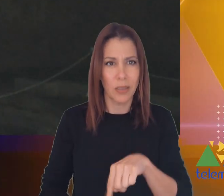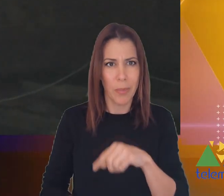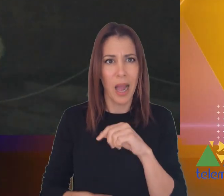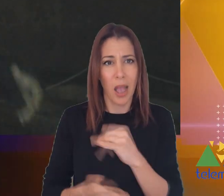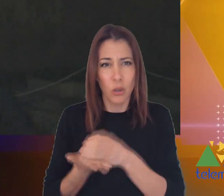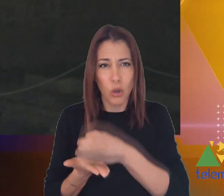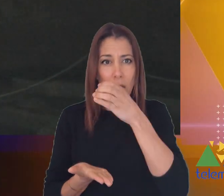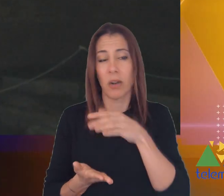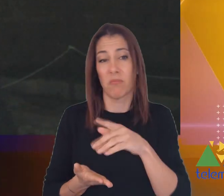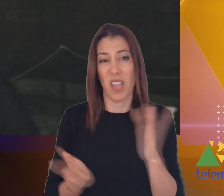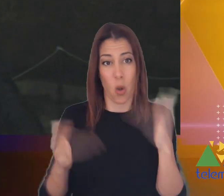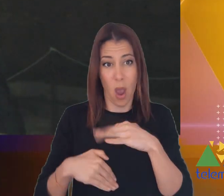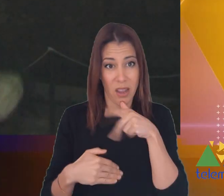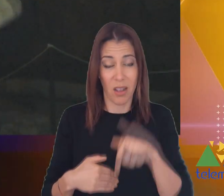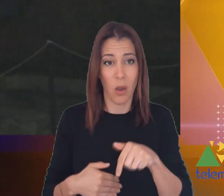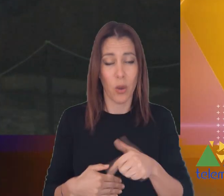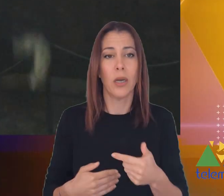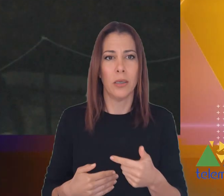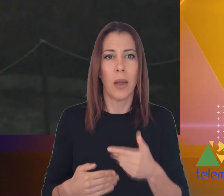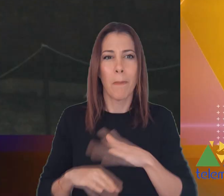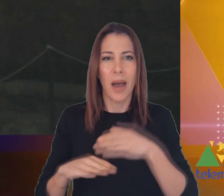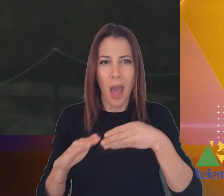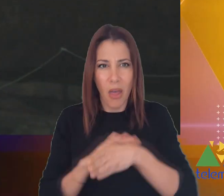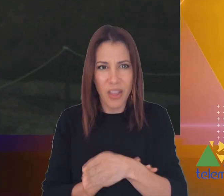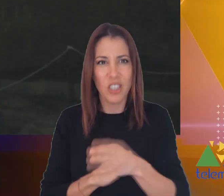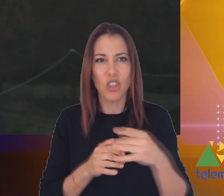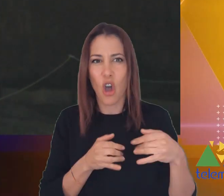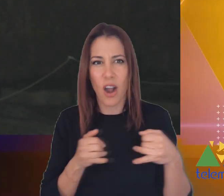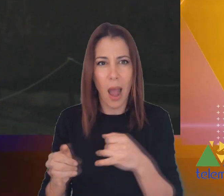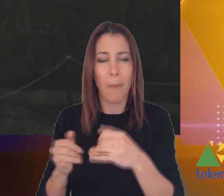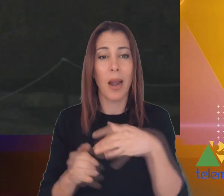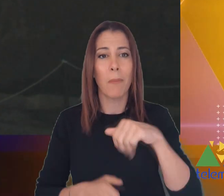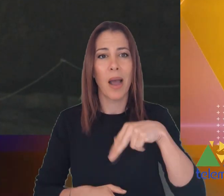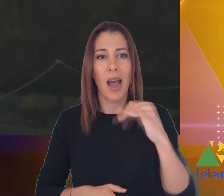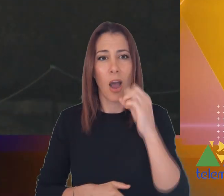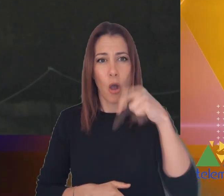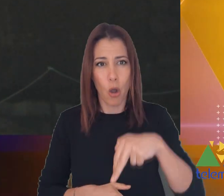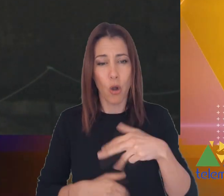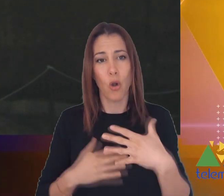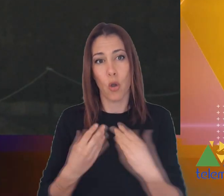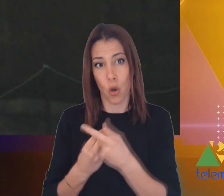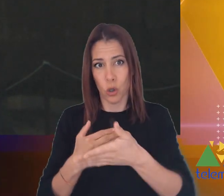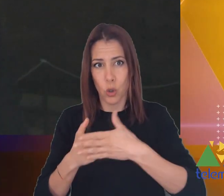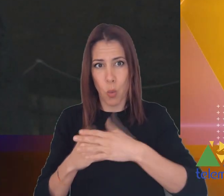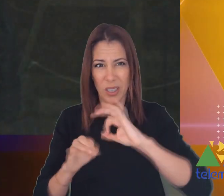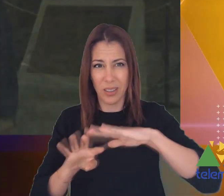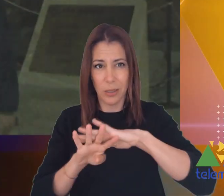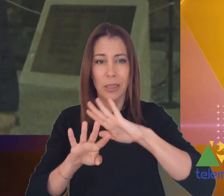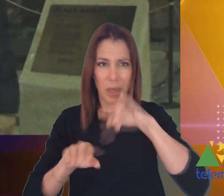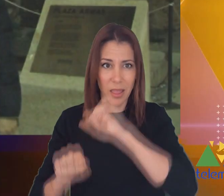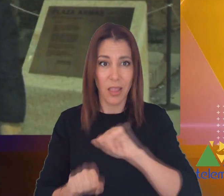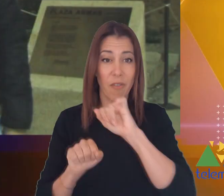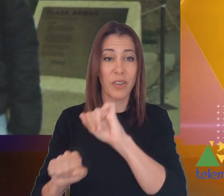que no se han conservado, dando hacia la Rambla del Manjón, dos torreones con su puerta de rastrillo y su puerta de defensa.